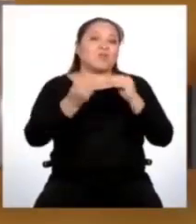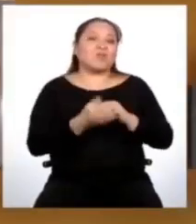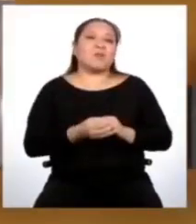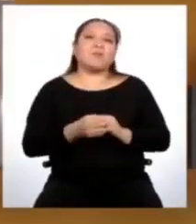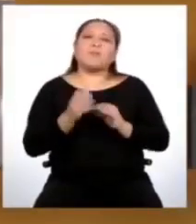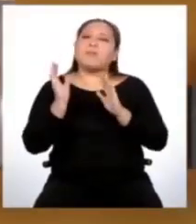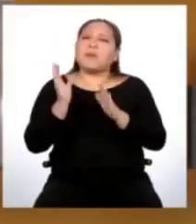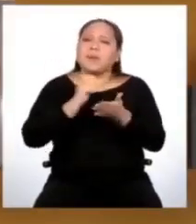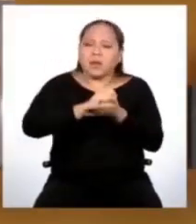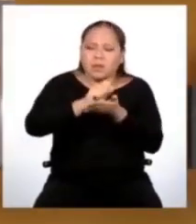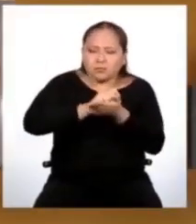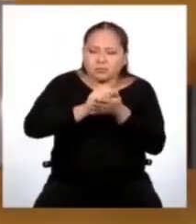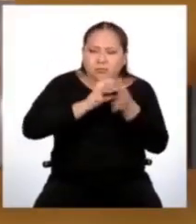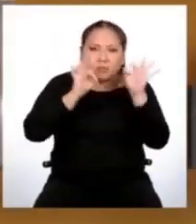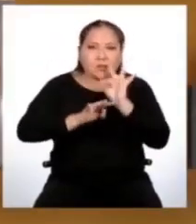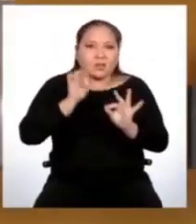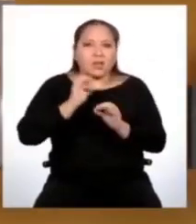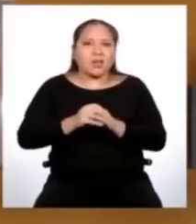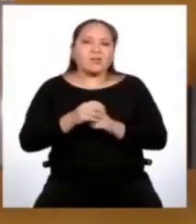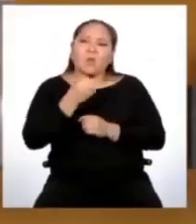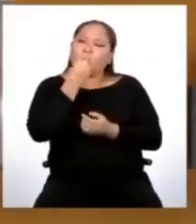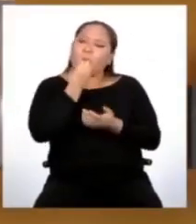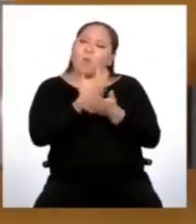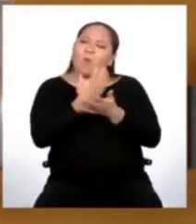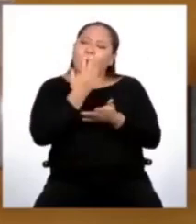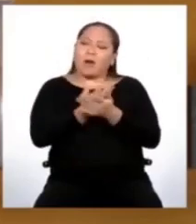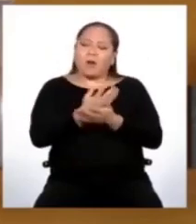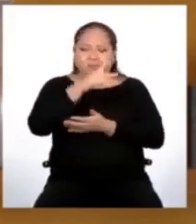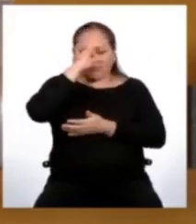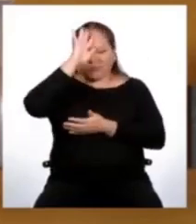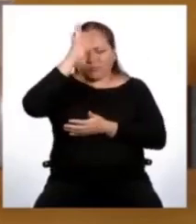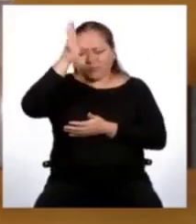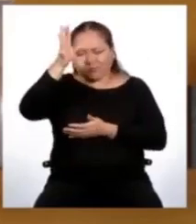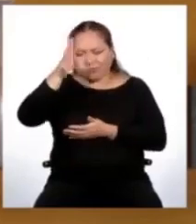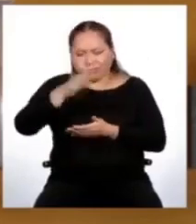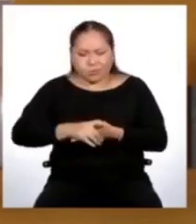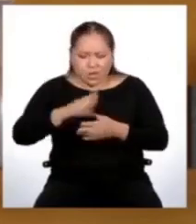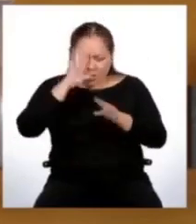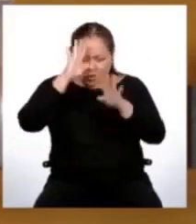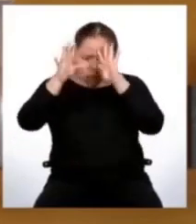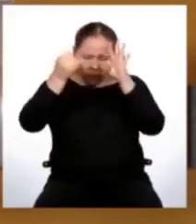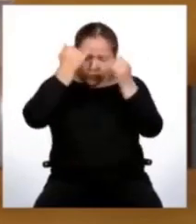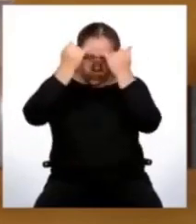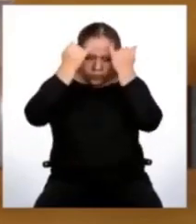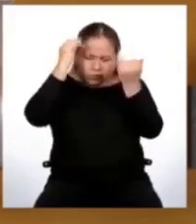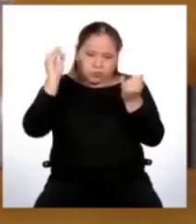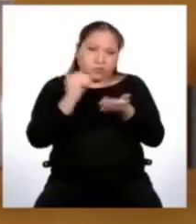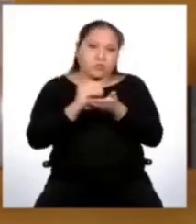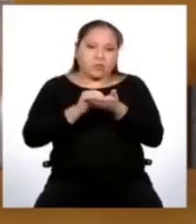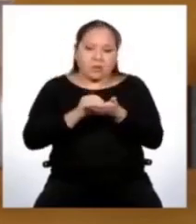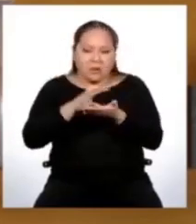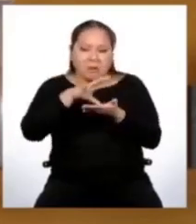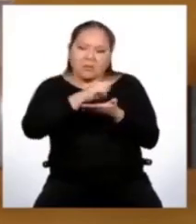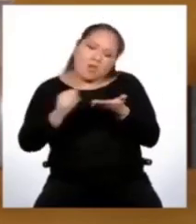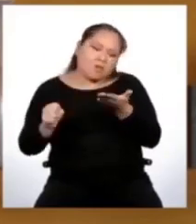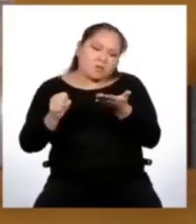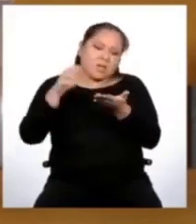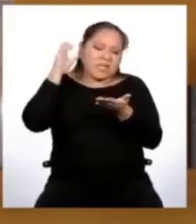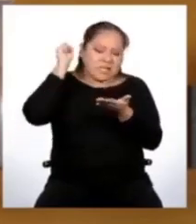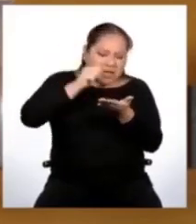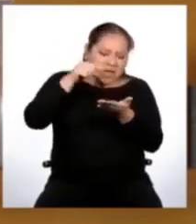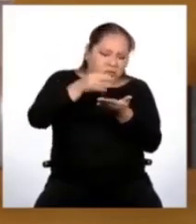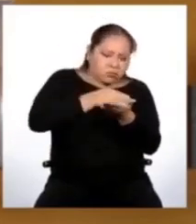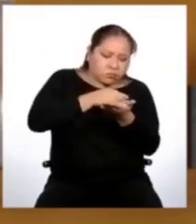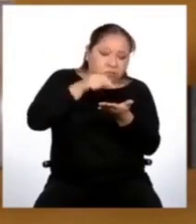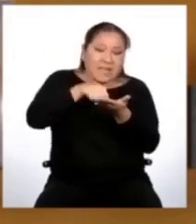guión es un momento muy rico en el trabajo intelectual. Haces nacer ideas, las relacionas, descartas algunas, profundizas